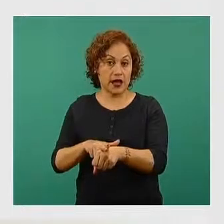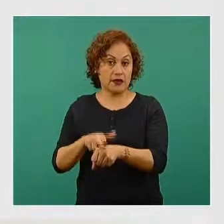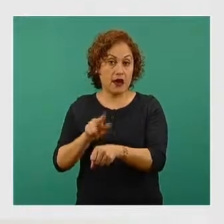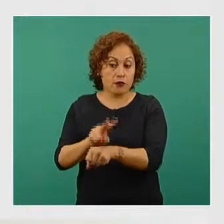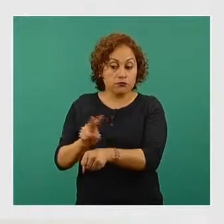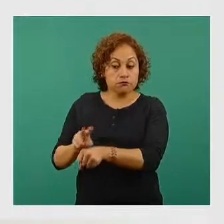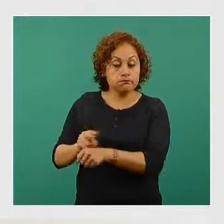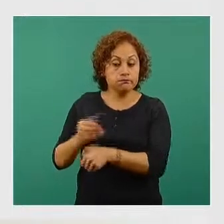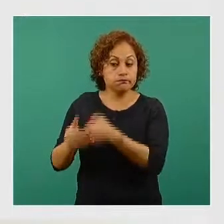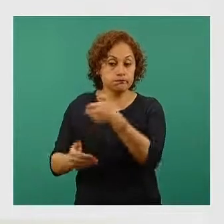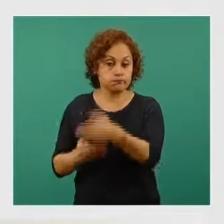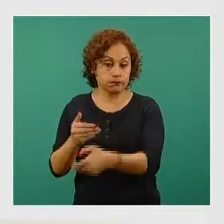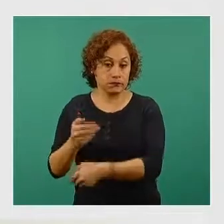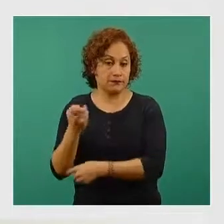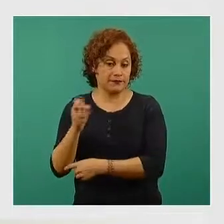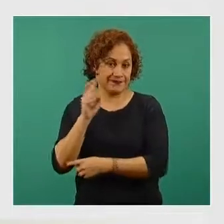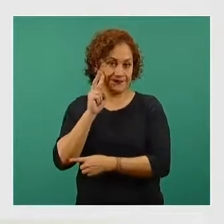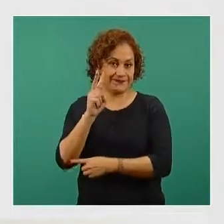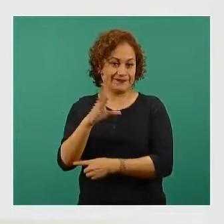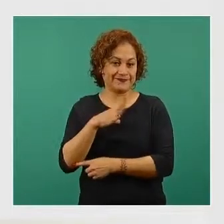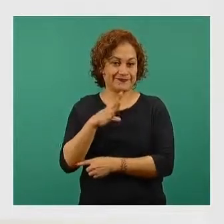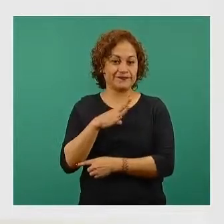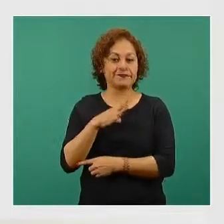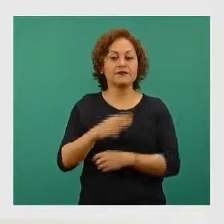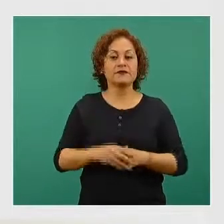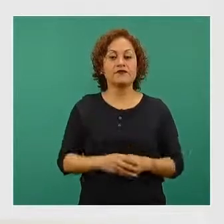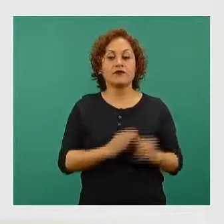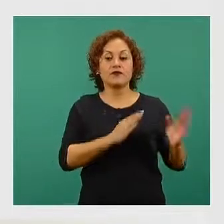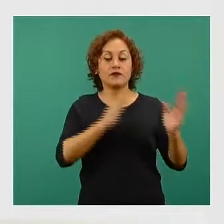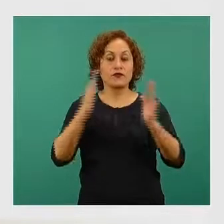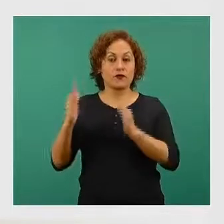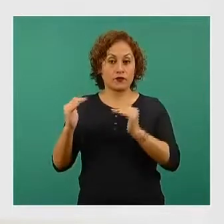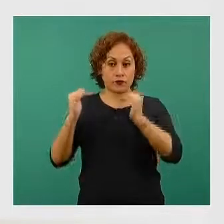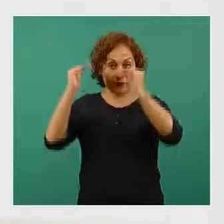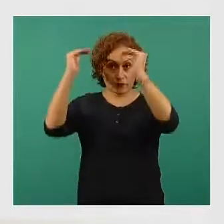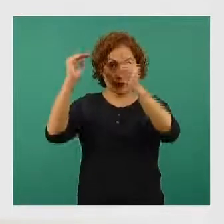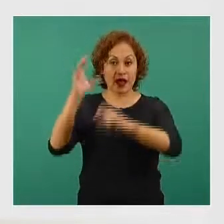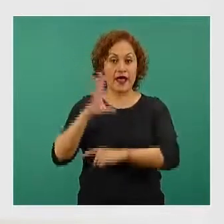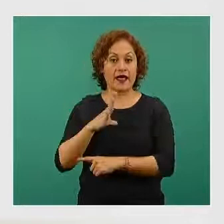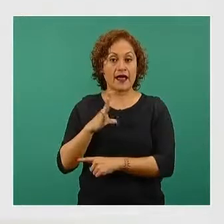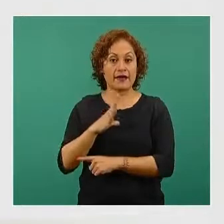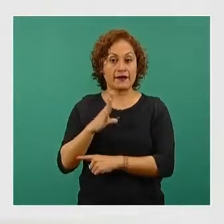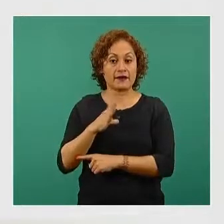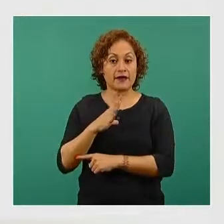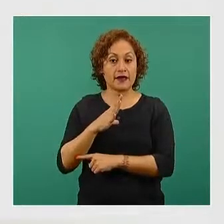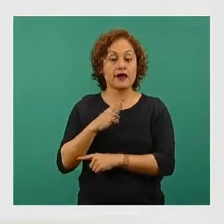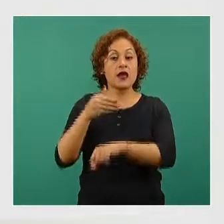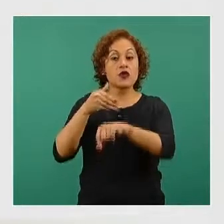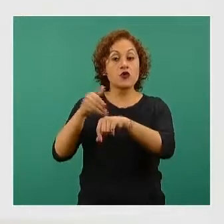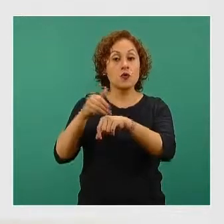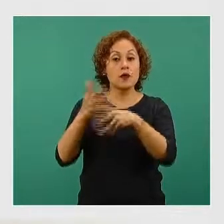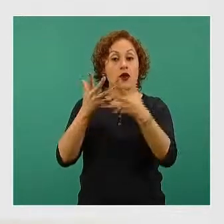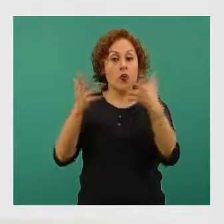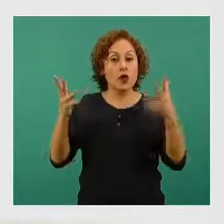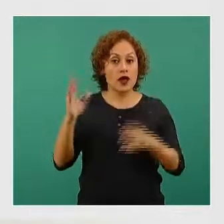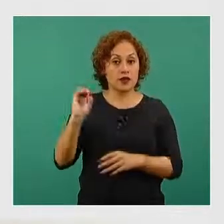un ESAVI grave. Y como pueden ver en la parte superior derecha, el número, la proporción grande que aparece, este